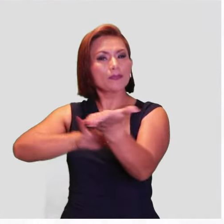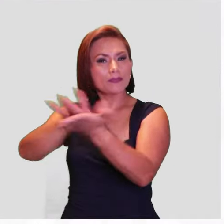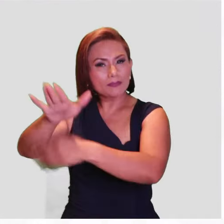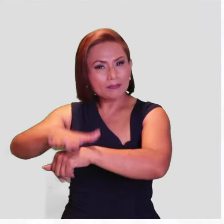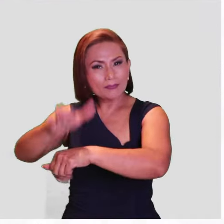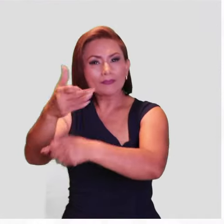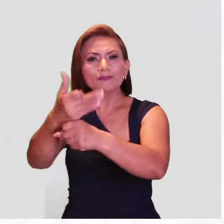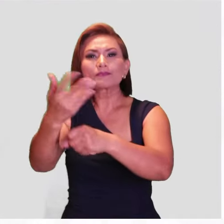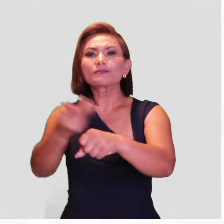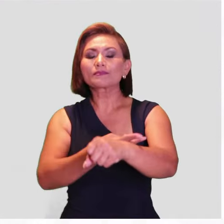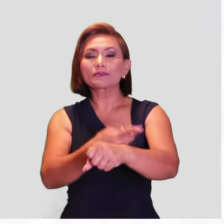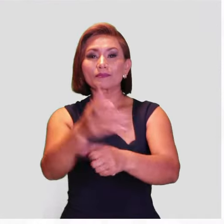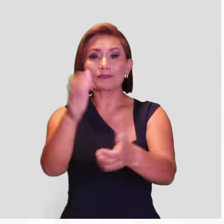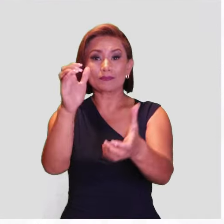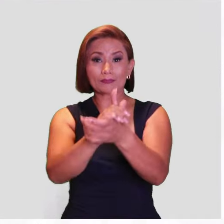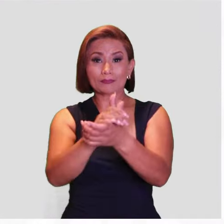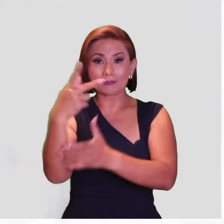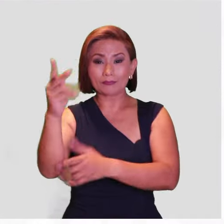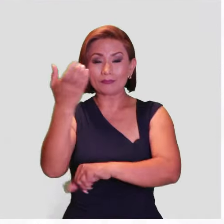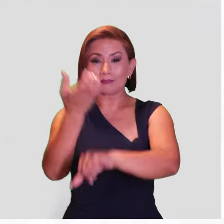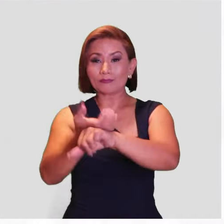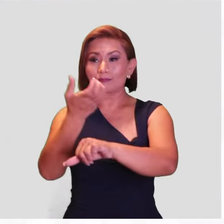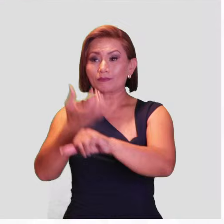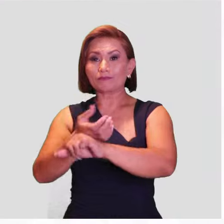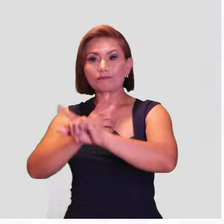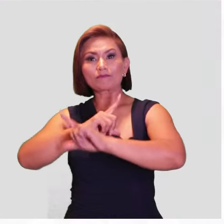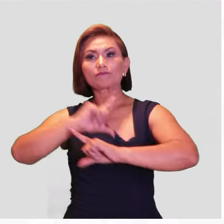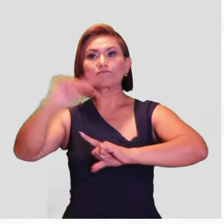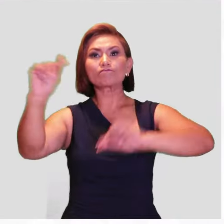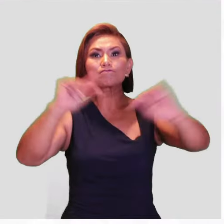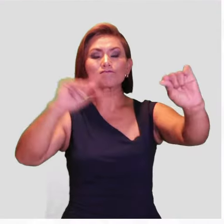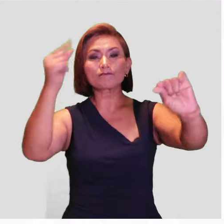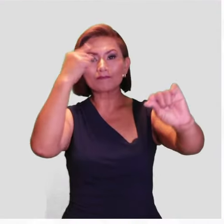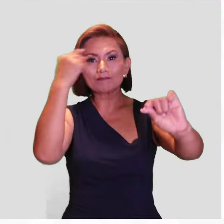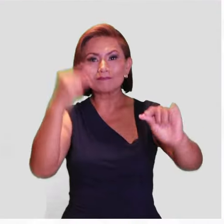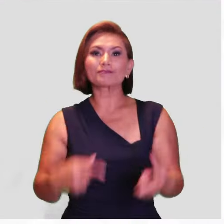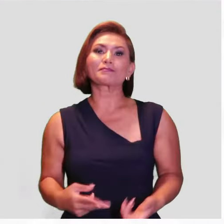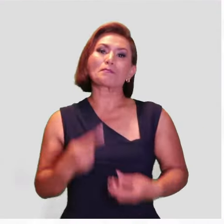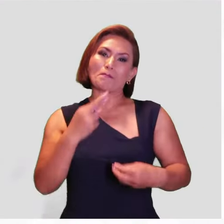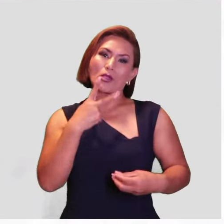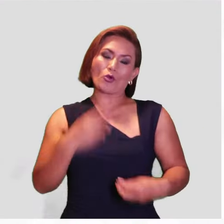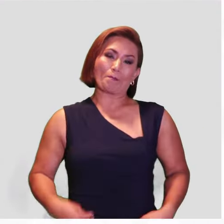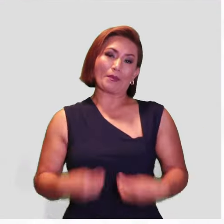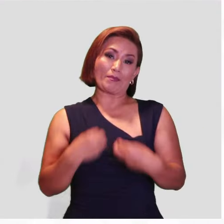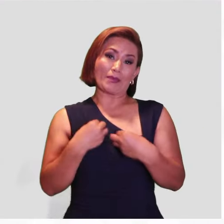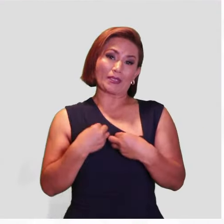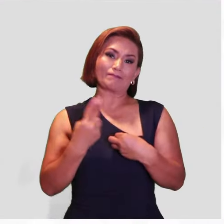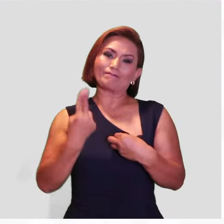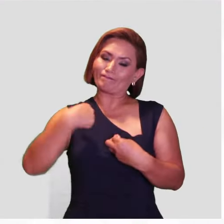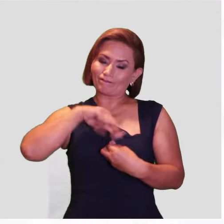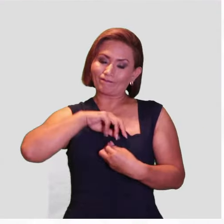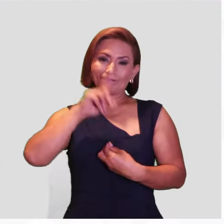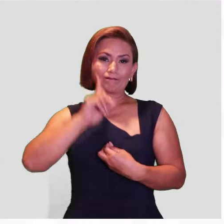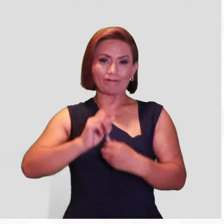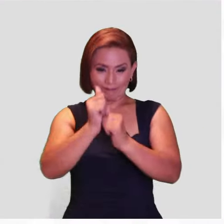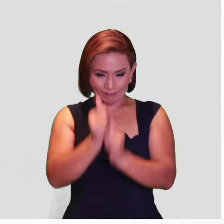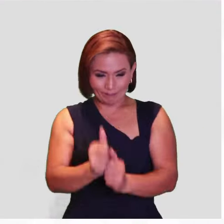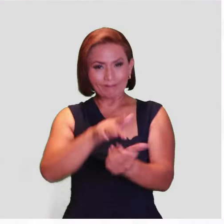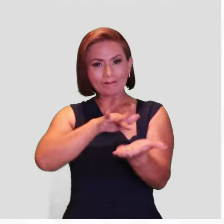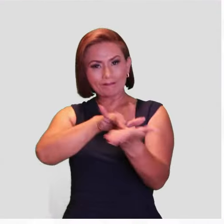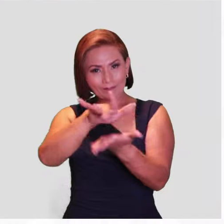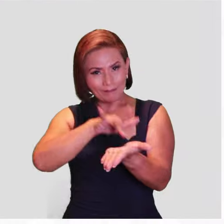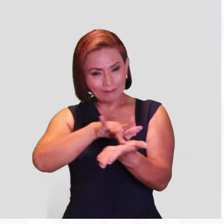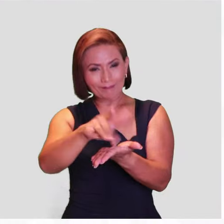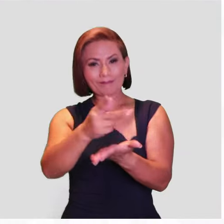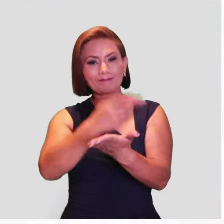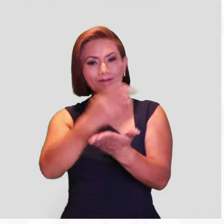quedando solas porque los esposos se tienen que ir a Estados Unidos a trabajar buscando una mejor calidad de vida, necesitamos apoyarlas, necesitamos